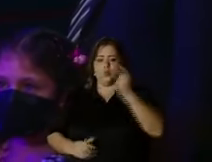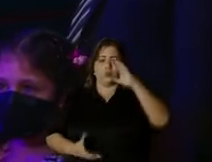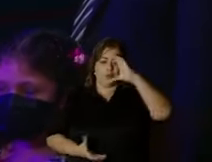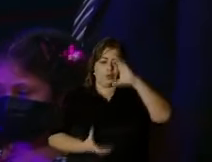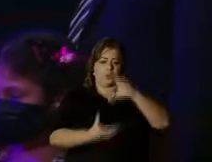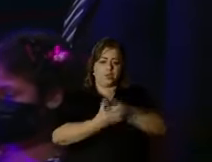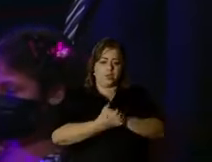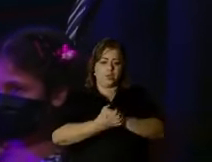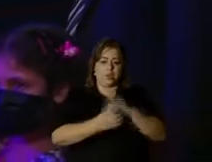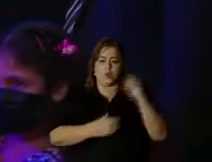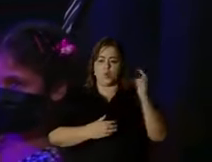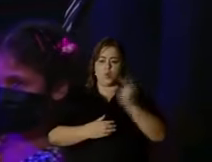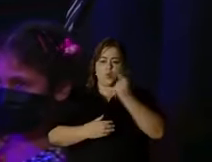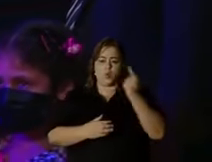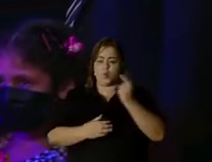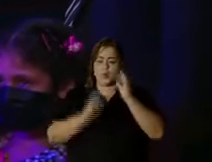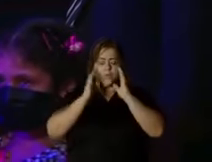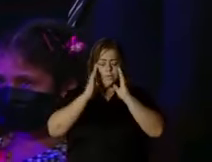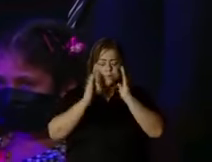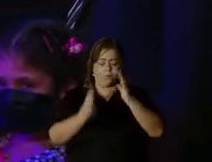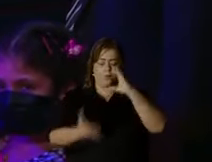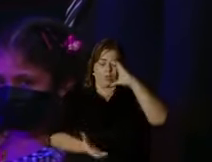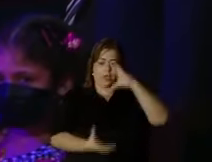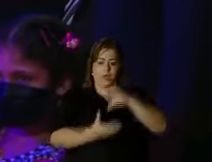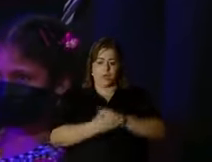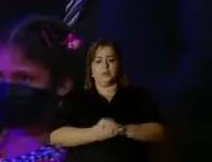Solo cree. Solo cree.